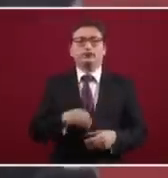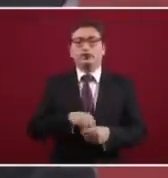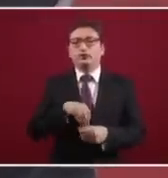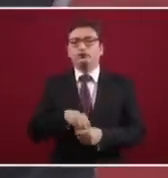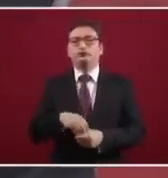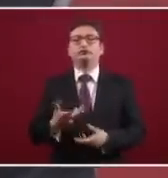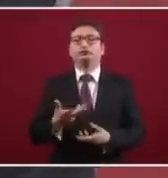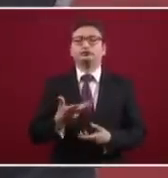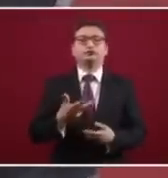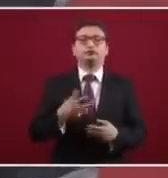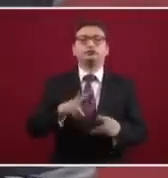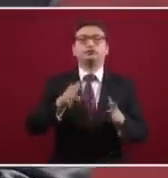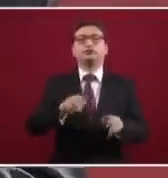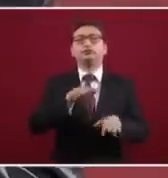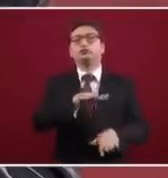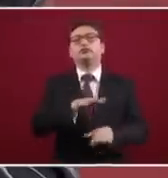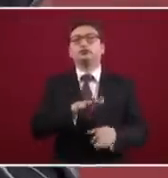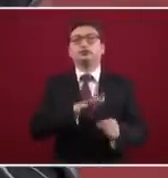sobre